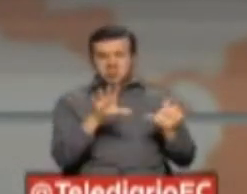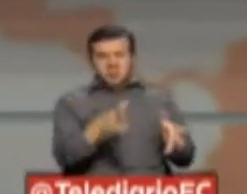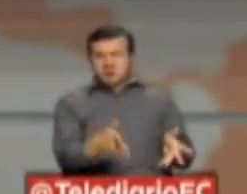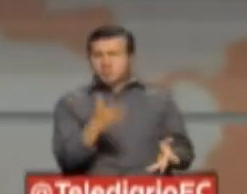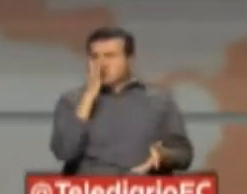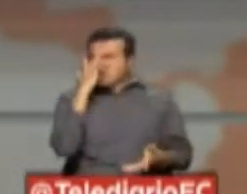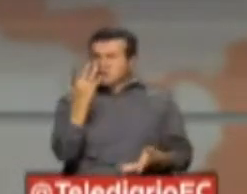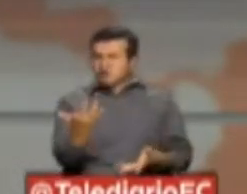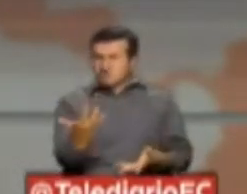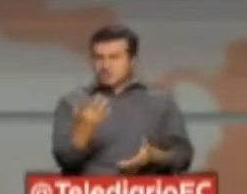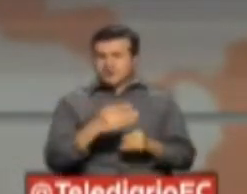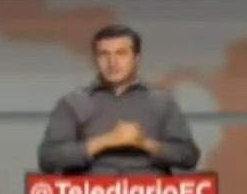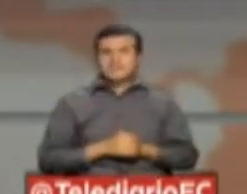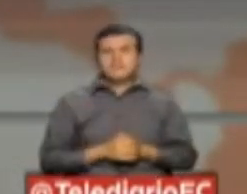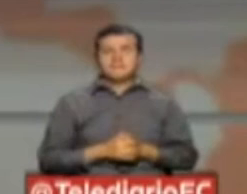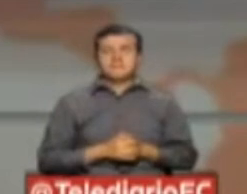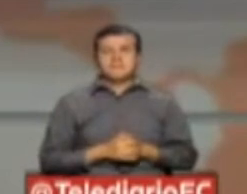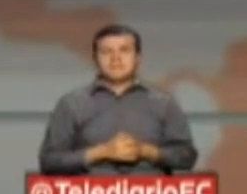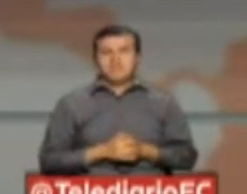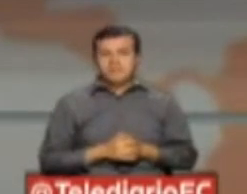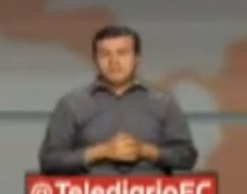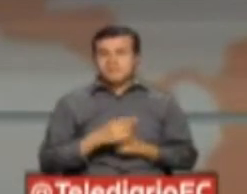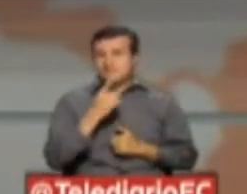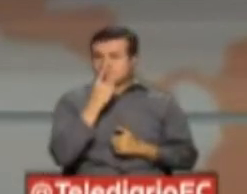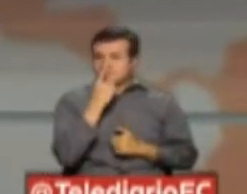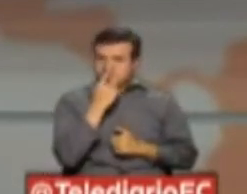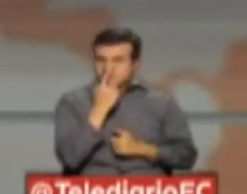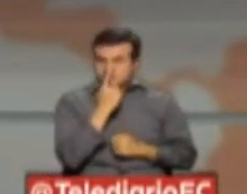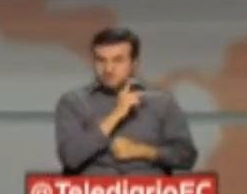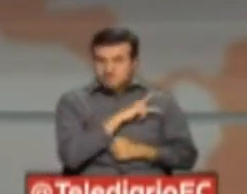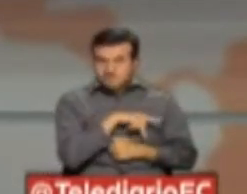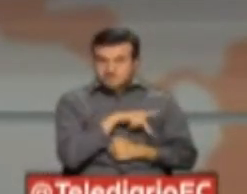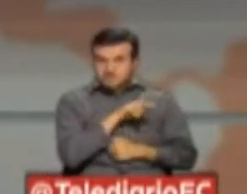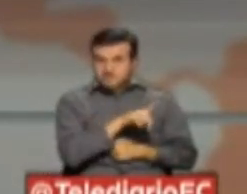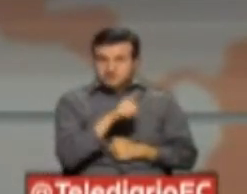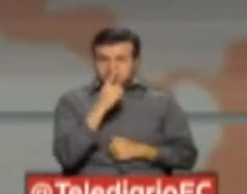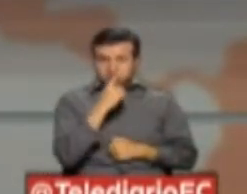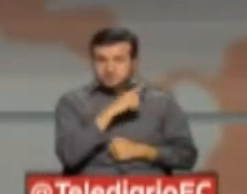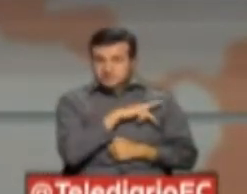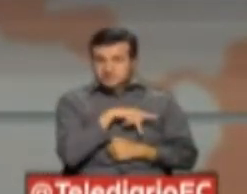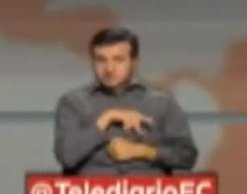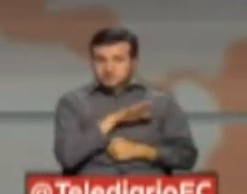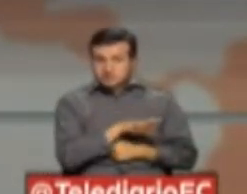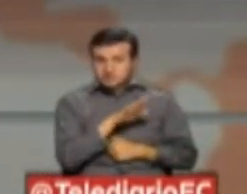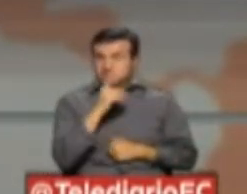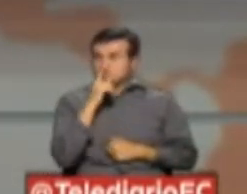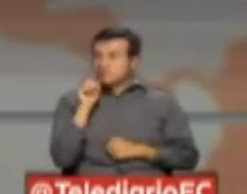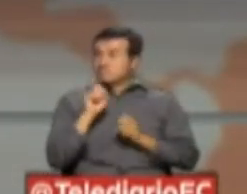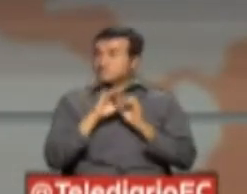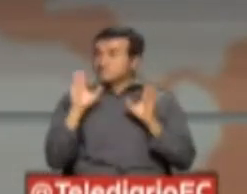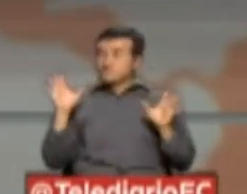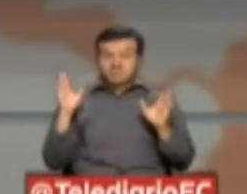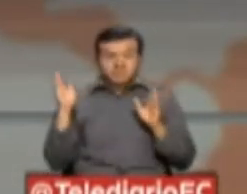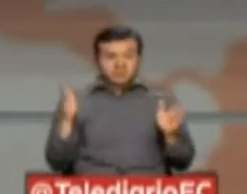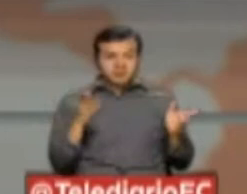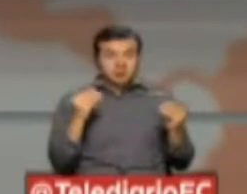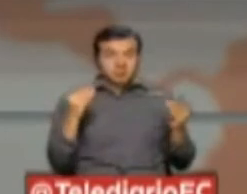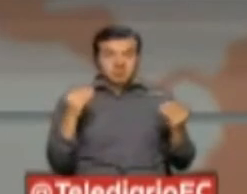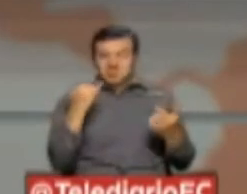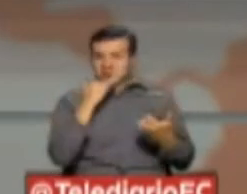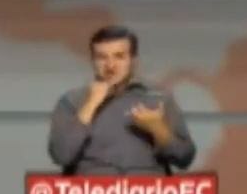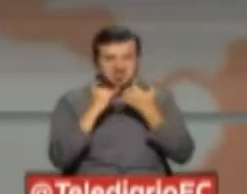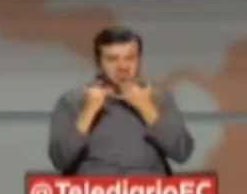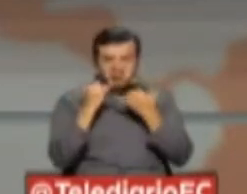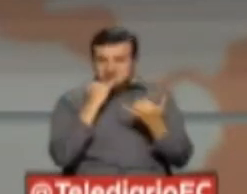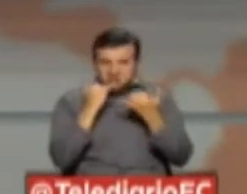porque los de los intereses particulares están subordinando a los intereses generales hay mucho conflicto